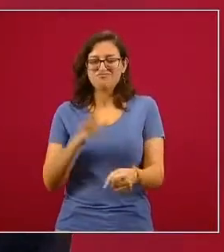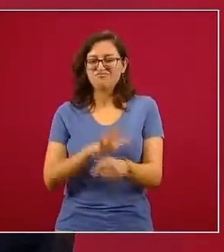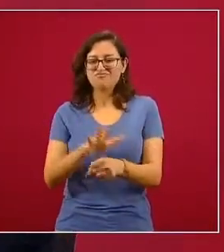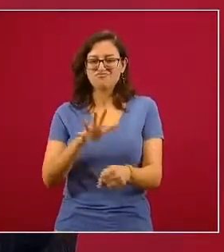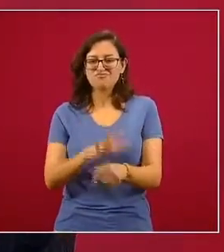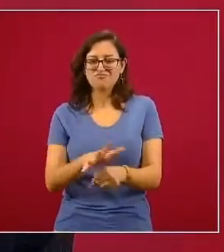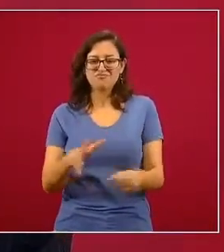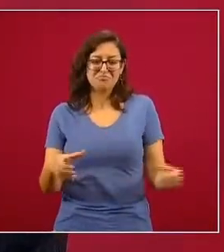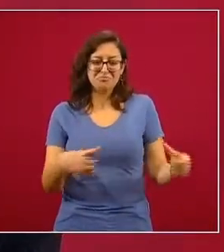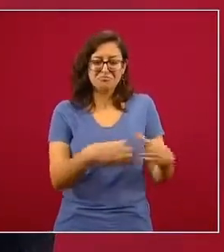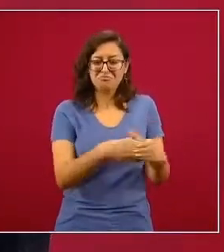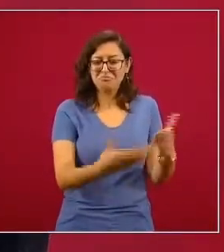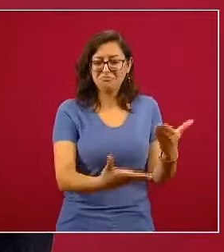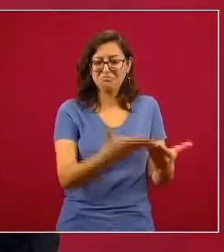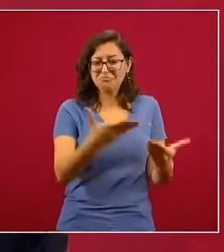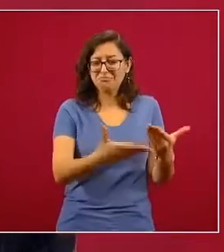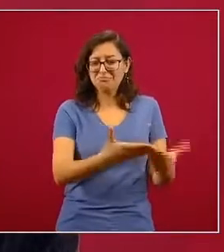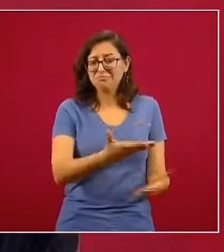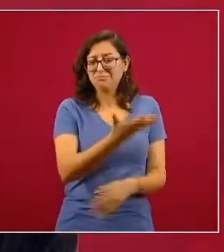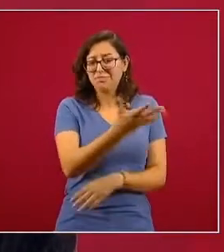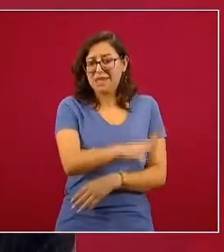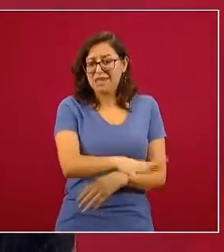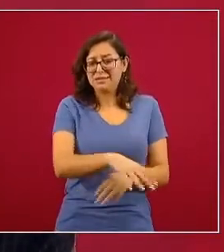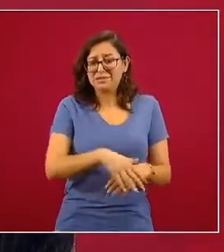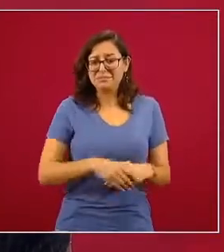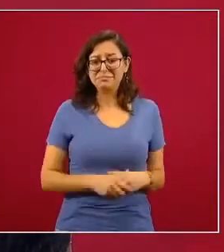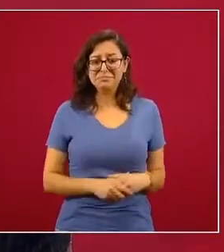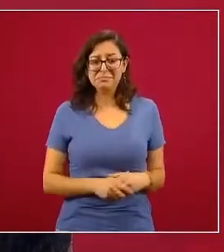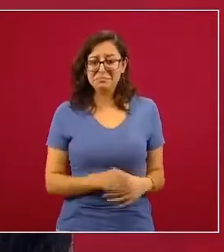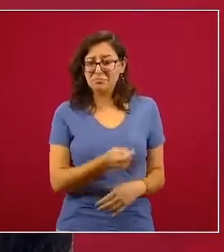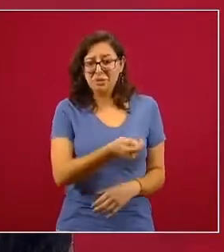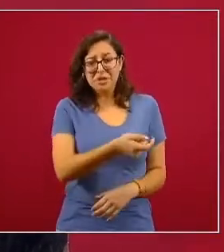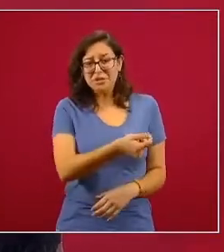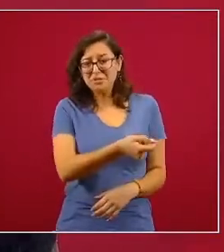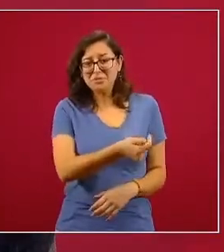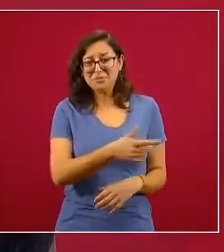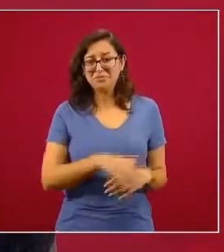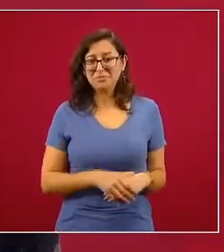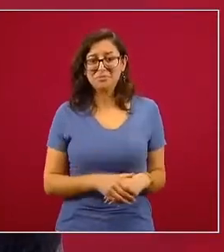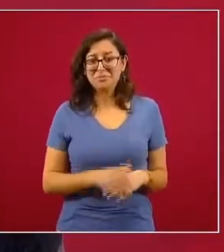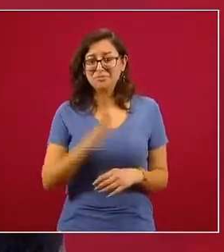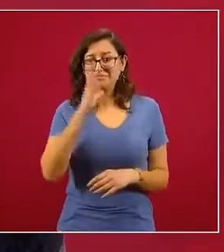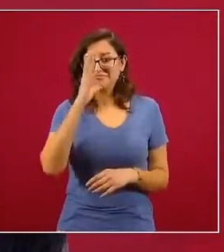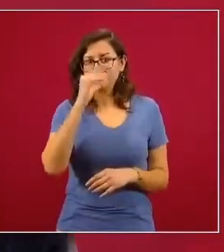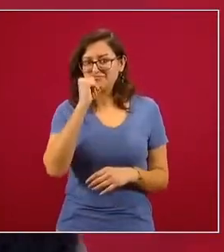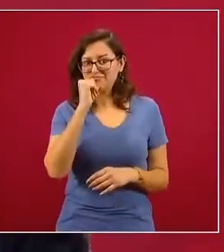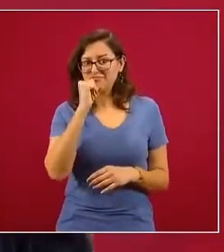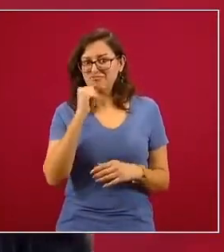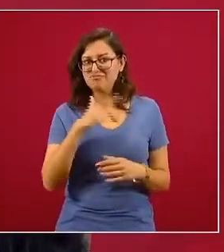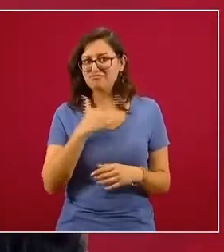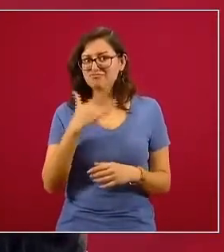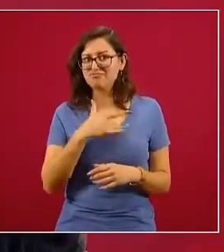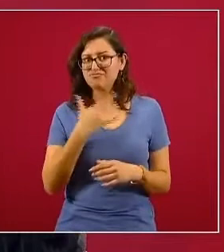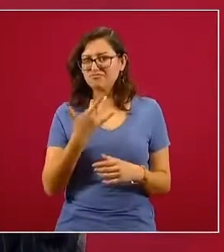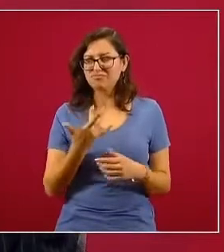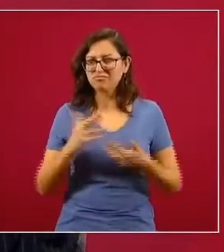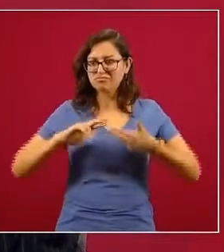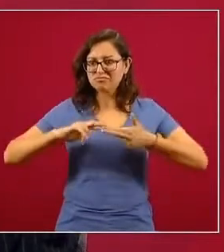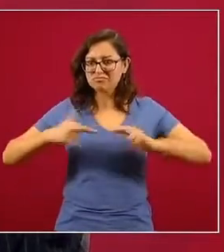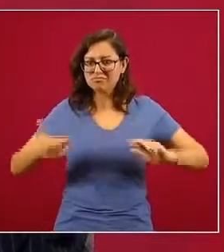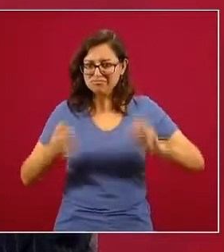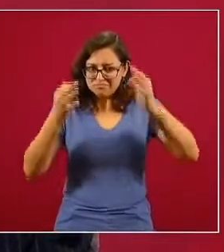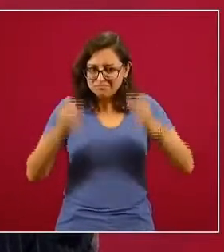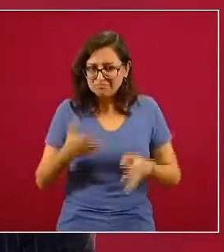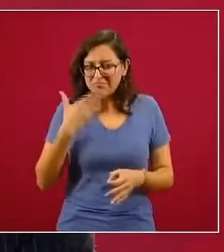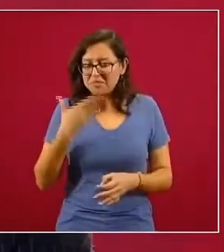muestra es muy chiquita, tenemos 10, es muy pequeña esa muestra, entonces dudo que se pueda hacer una correlación en el sentido estadístico del